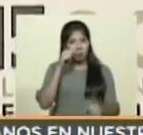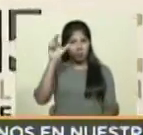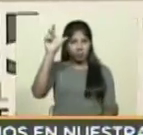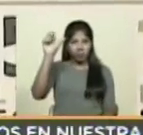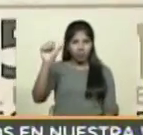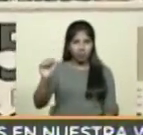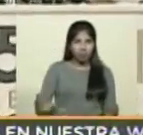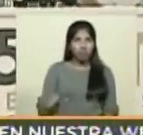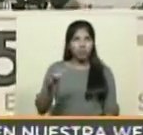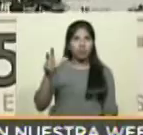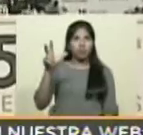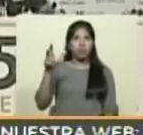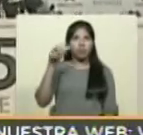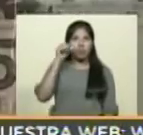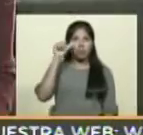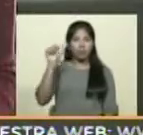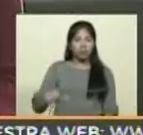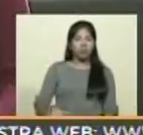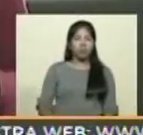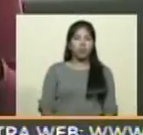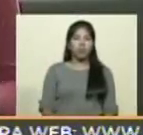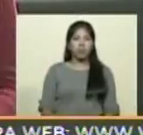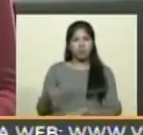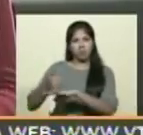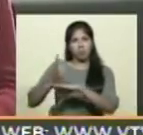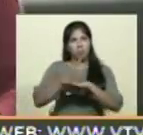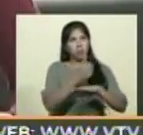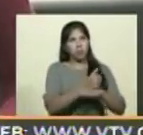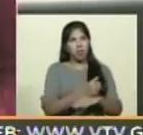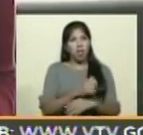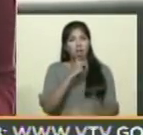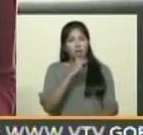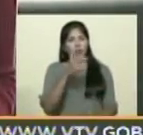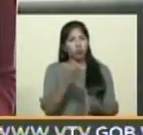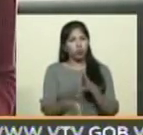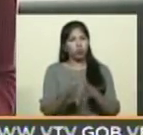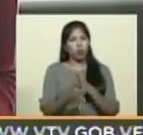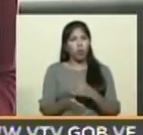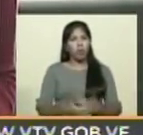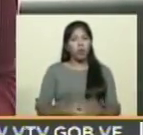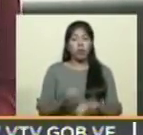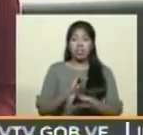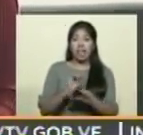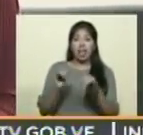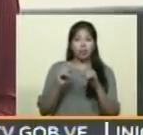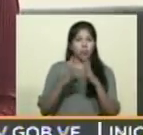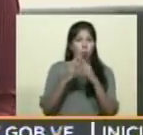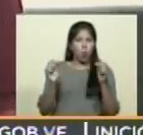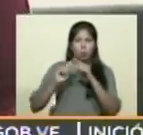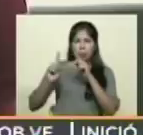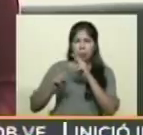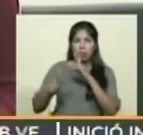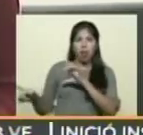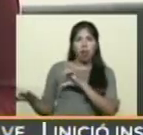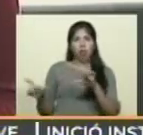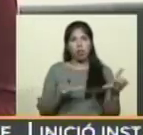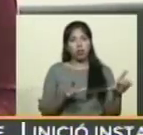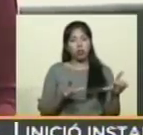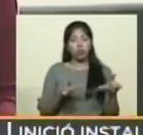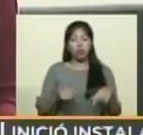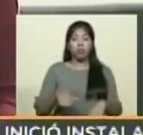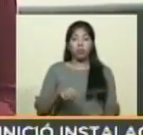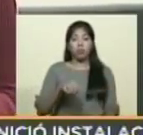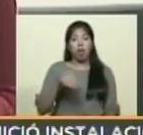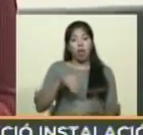las declaraciones de las autoridades nacionales informando entonces que la mesa está servida para estas elecciones regionales. Todo